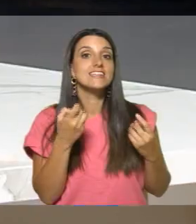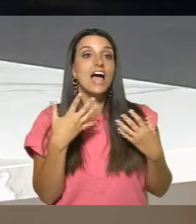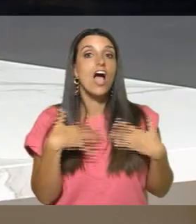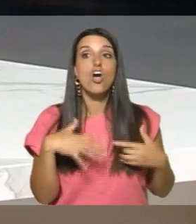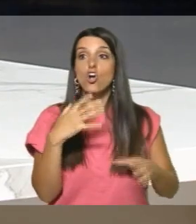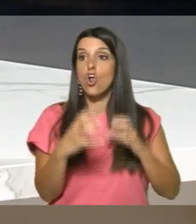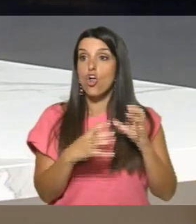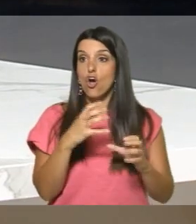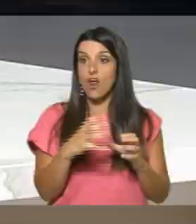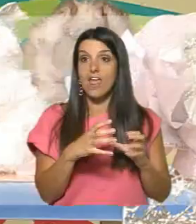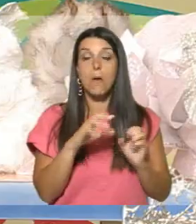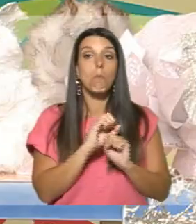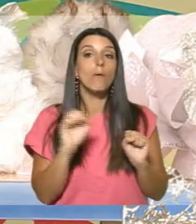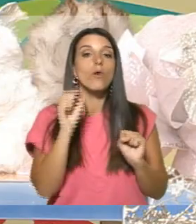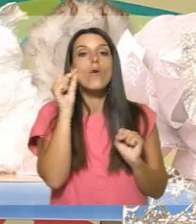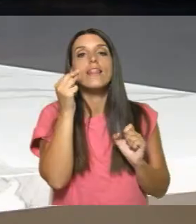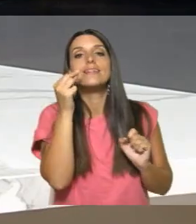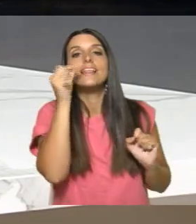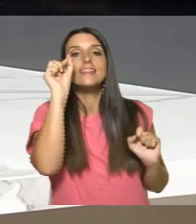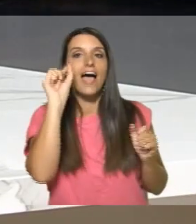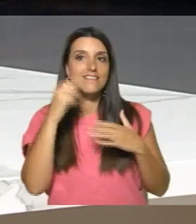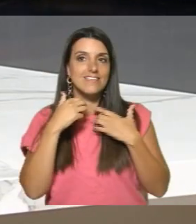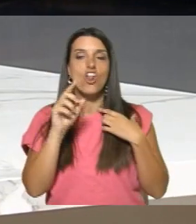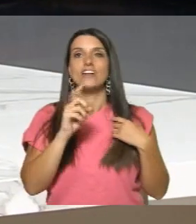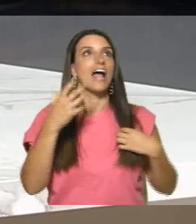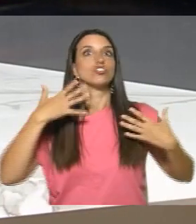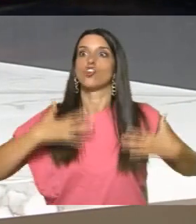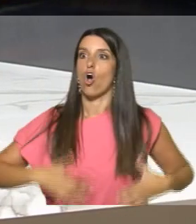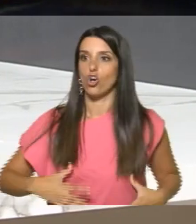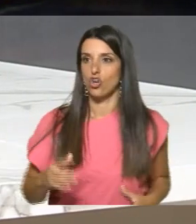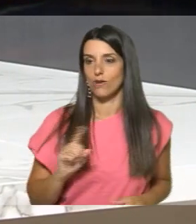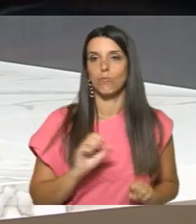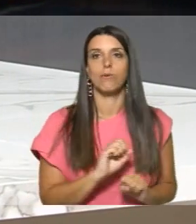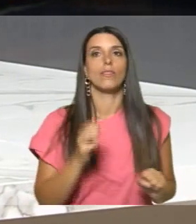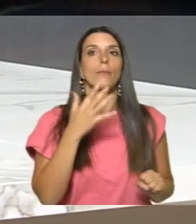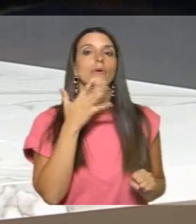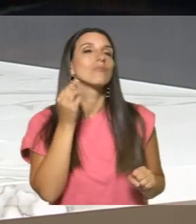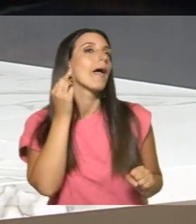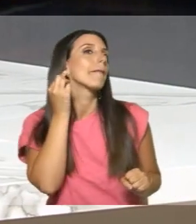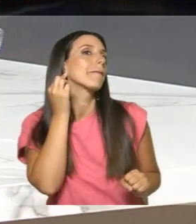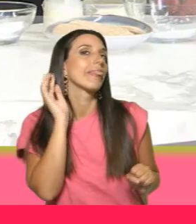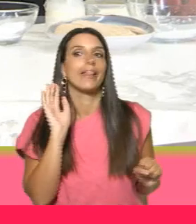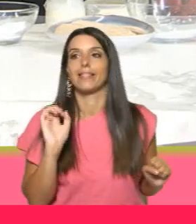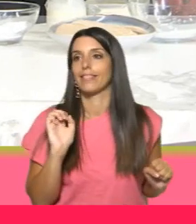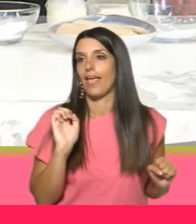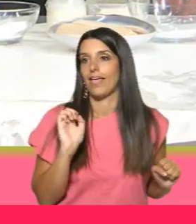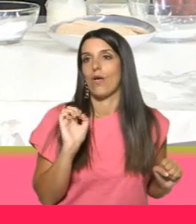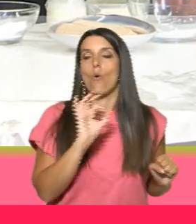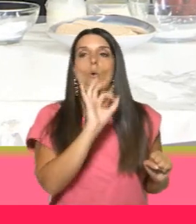suma, mirá. A veces puede ser un detalle, nada más. Exacto, no tiene por qué ser una prenda. Creo que puede ser, por ejemplo, una piedrita en la